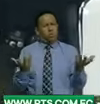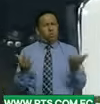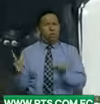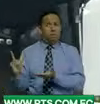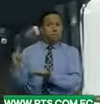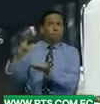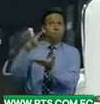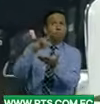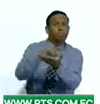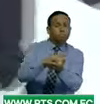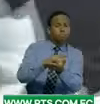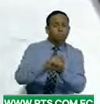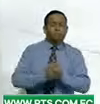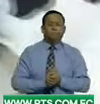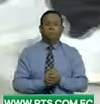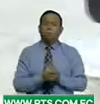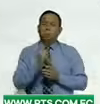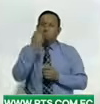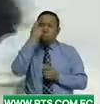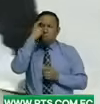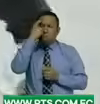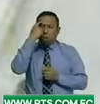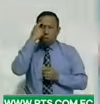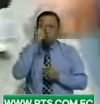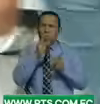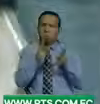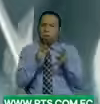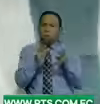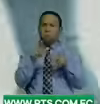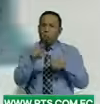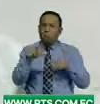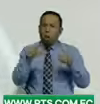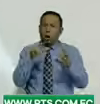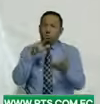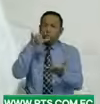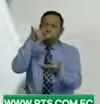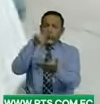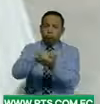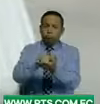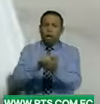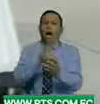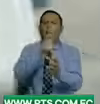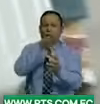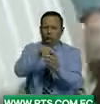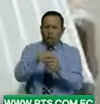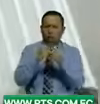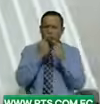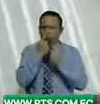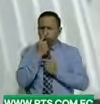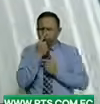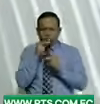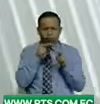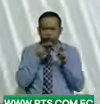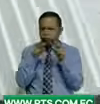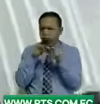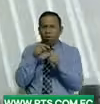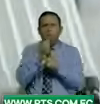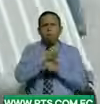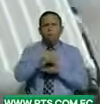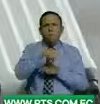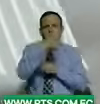al aeropuerto. Y yo creo que es en el mismo aeropuerto, los ladrones están ahí adentro, cómo se las